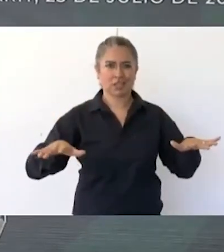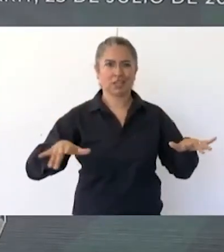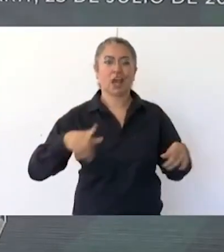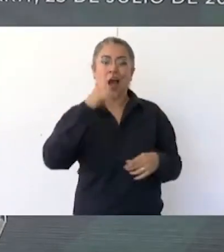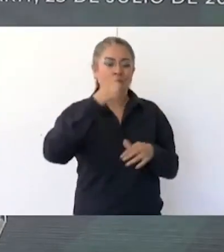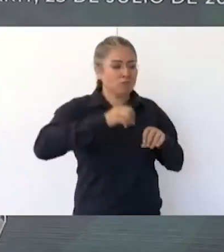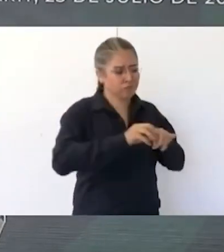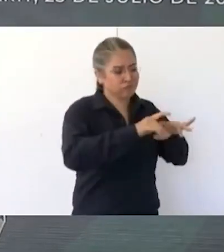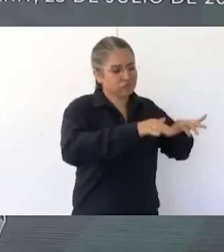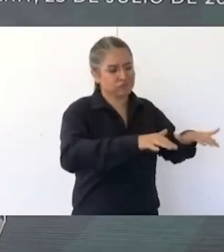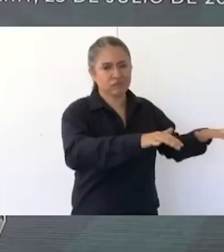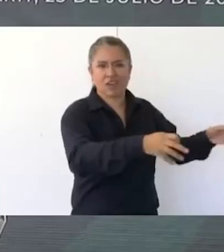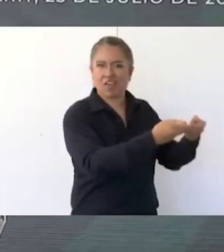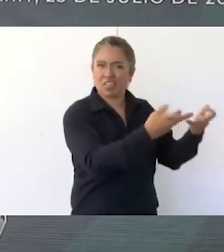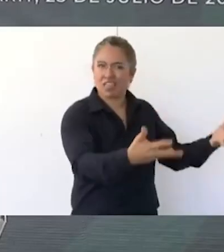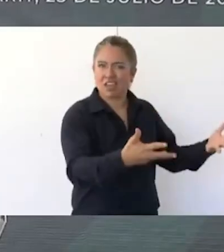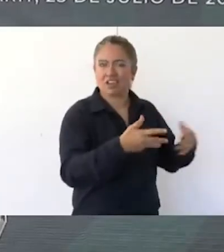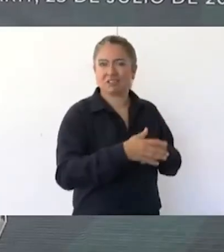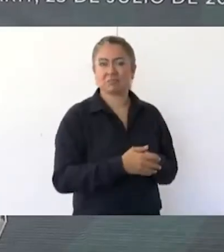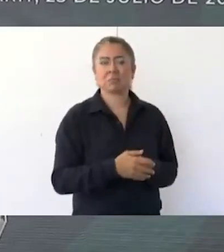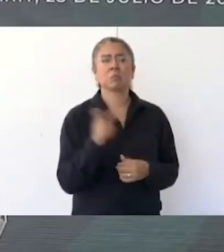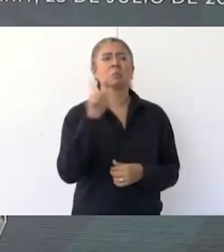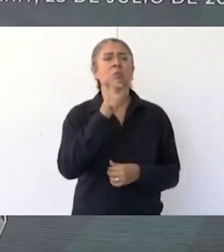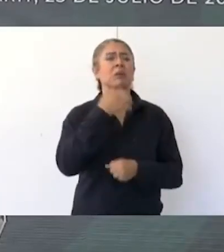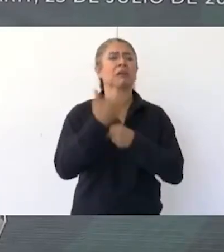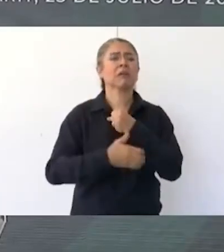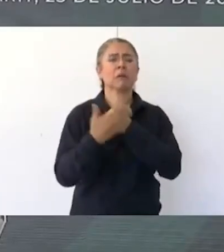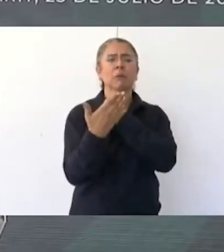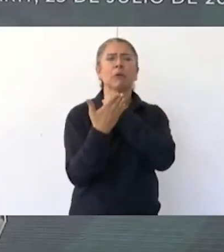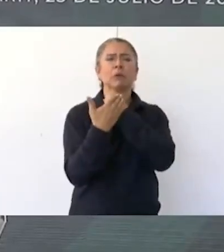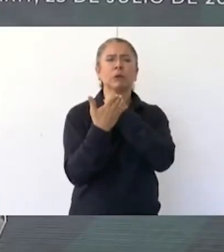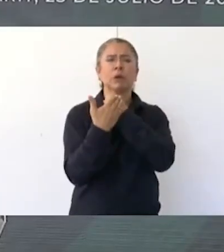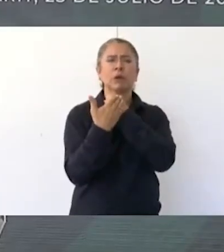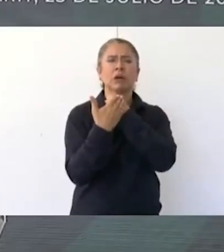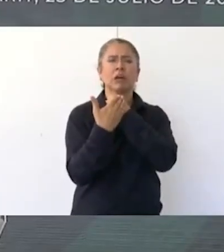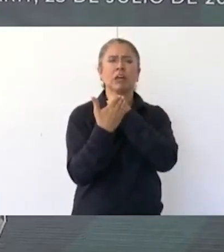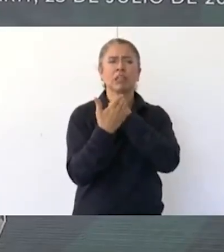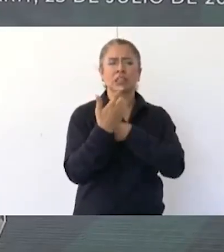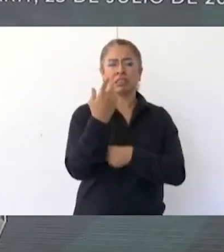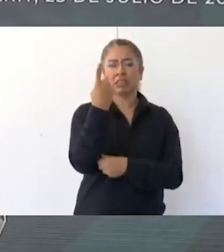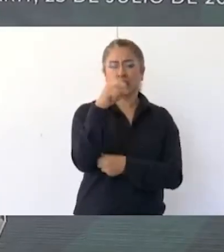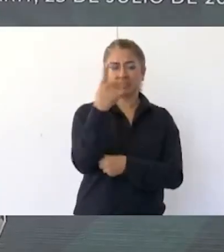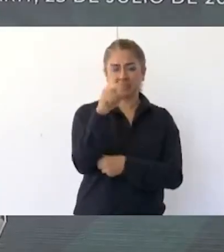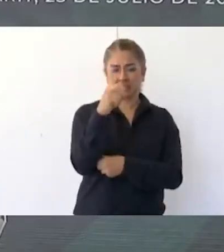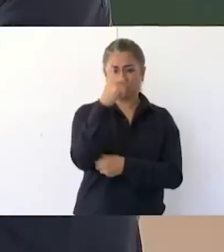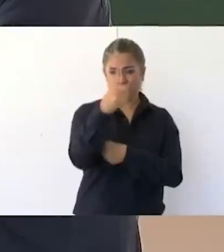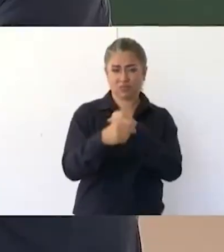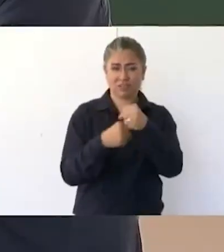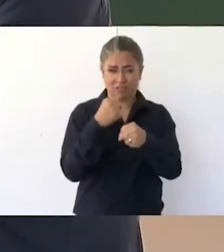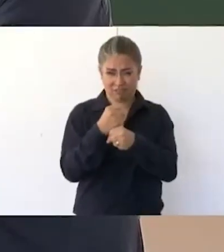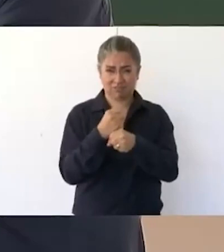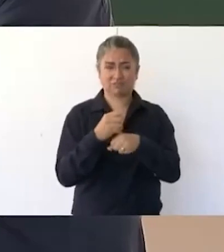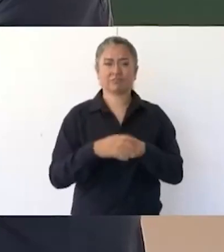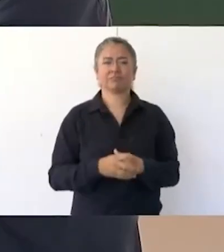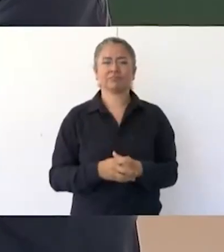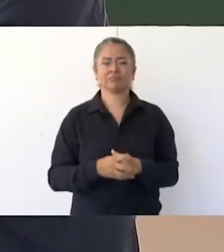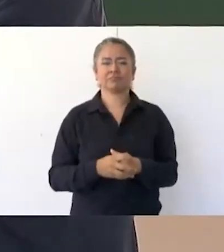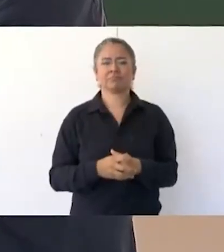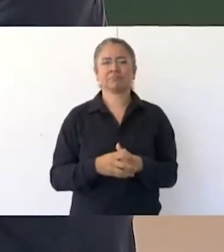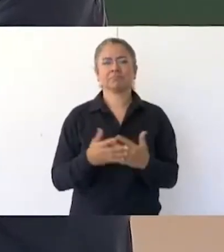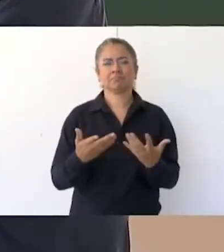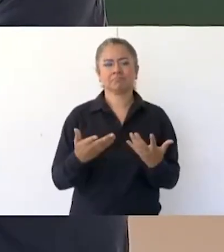igual para terminar en diciembre del año próximo.